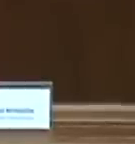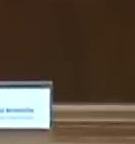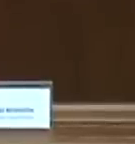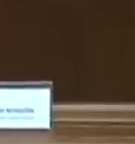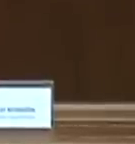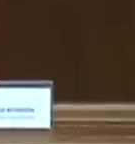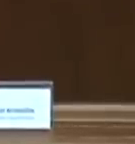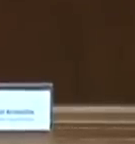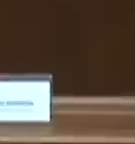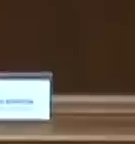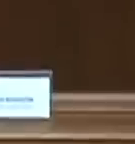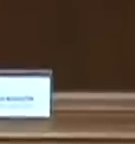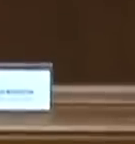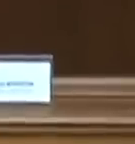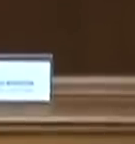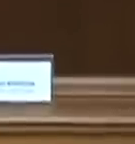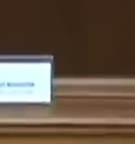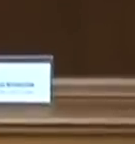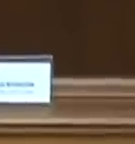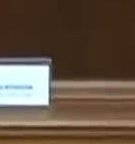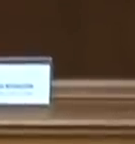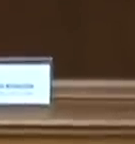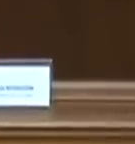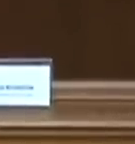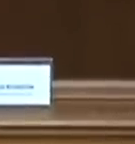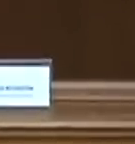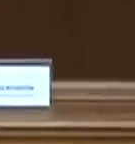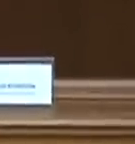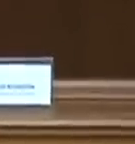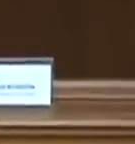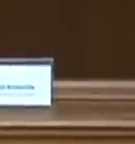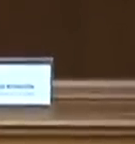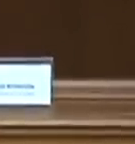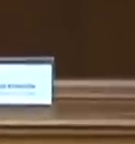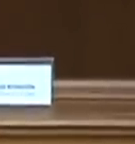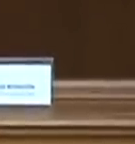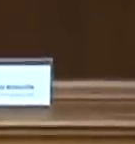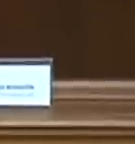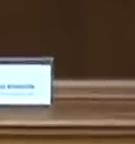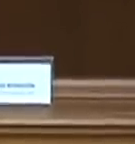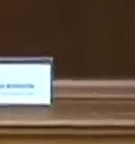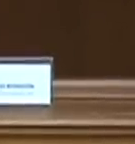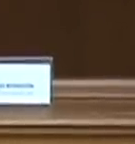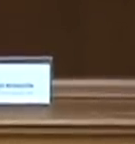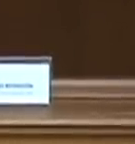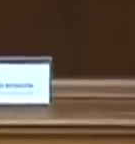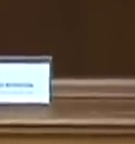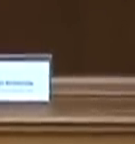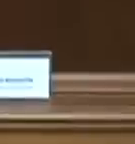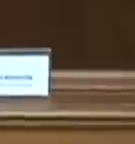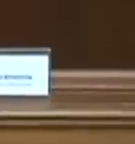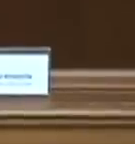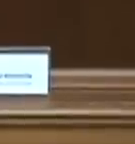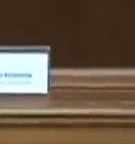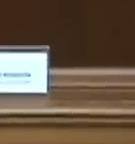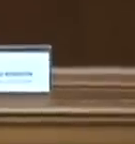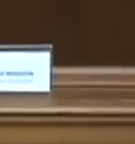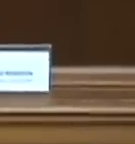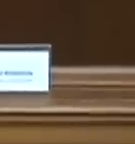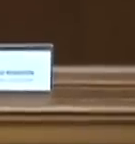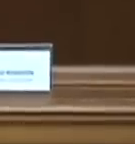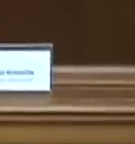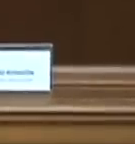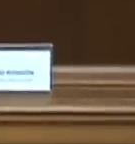abierta esta sesión. Quiero aquí, antes de dar inicio con la propuesta del orden del día,